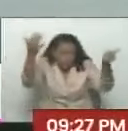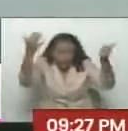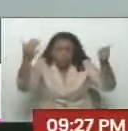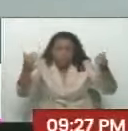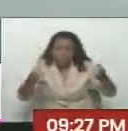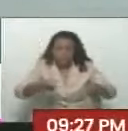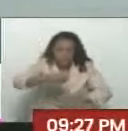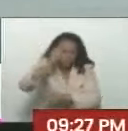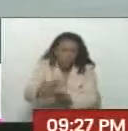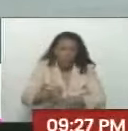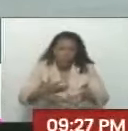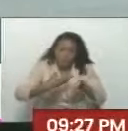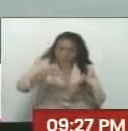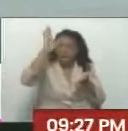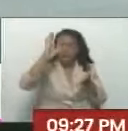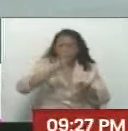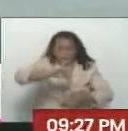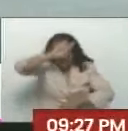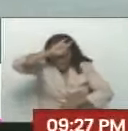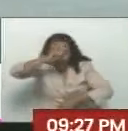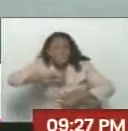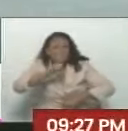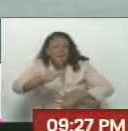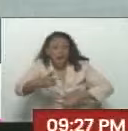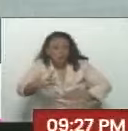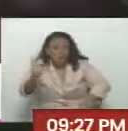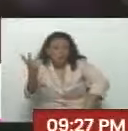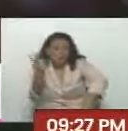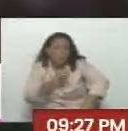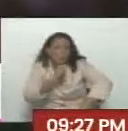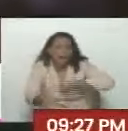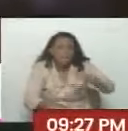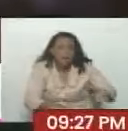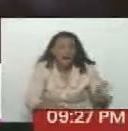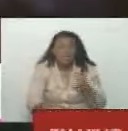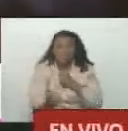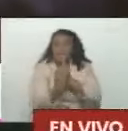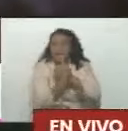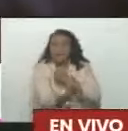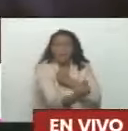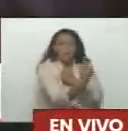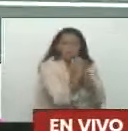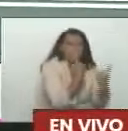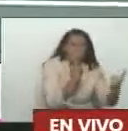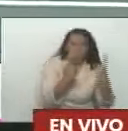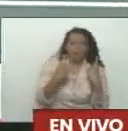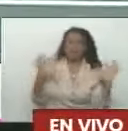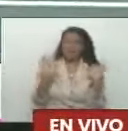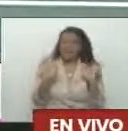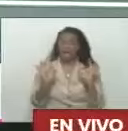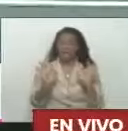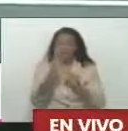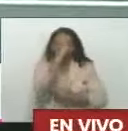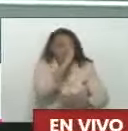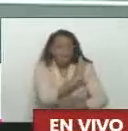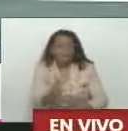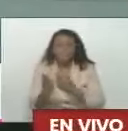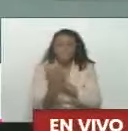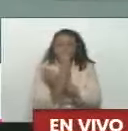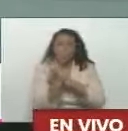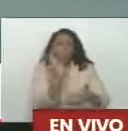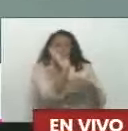se retira. Pero tiene que ser... Y no se le acerca ningún mar, señor presidente, ningún